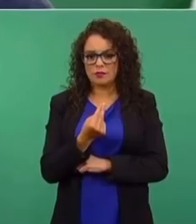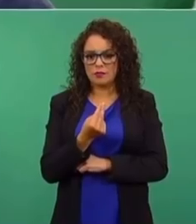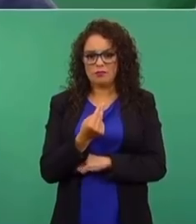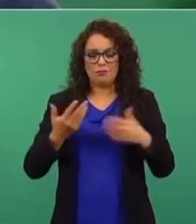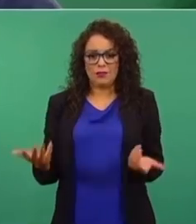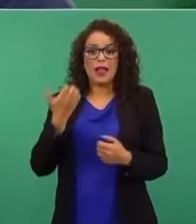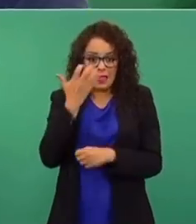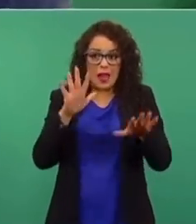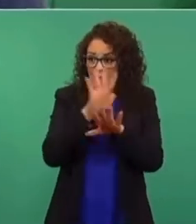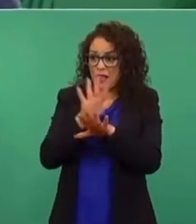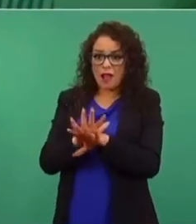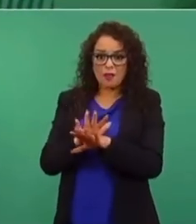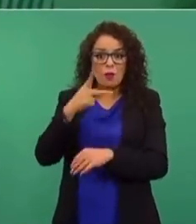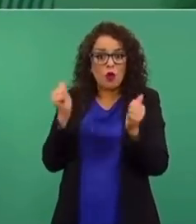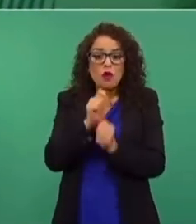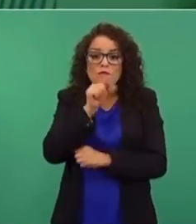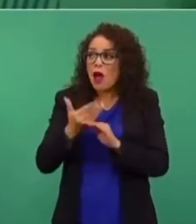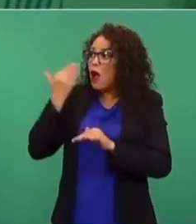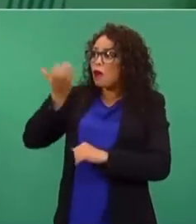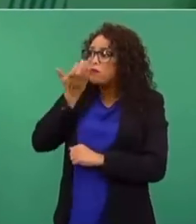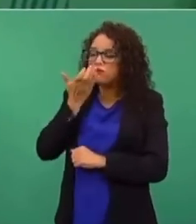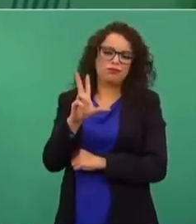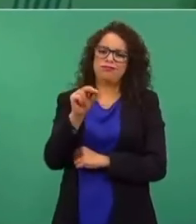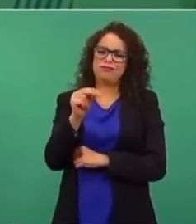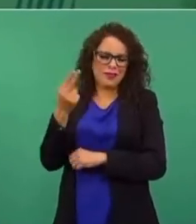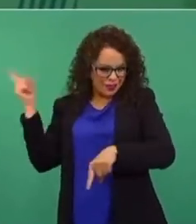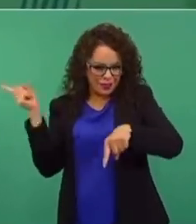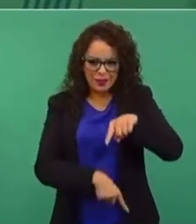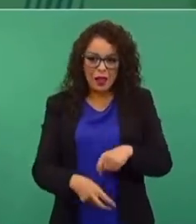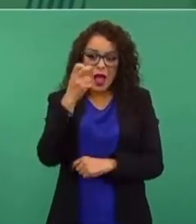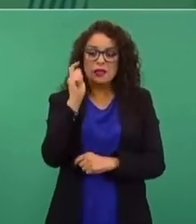botellas viejas. Ya el llamado modelo neoliberal